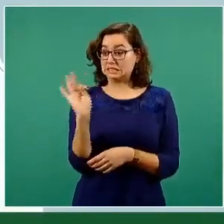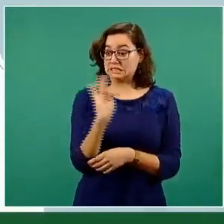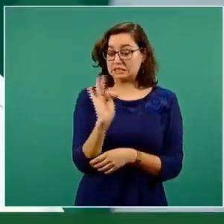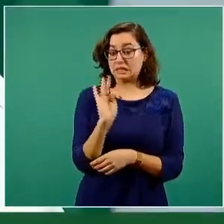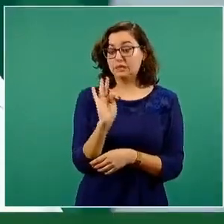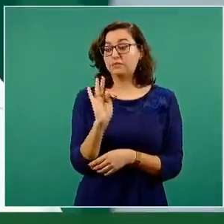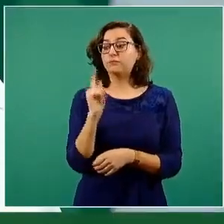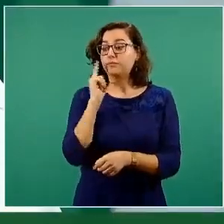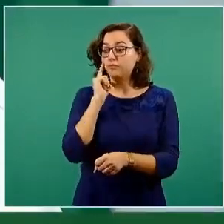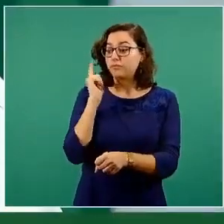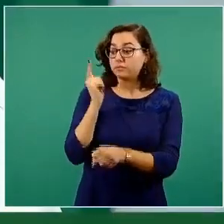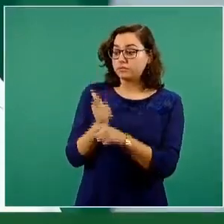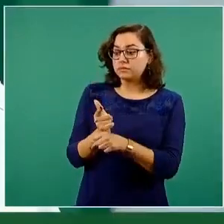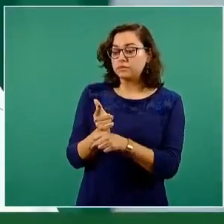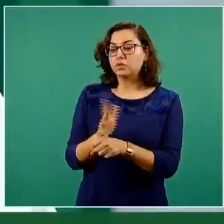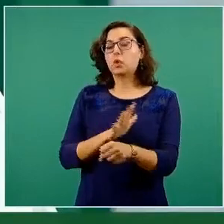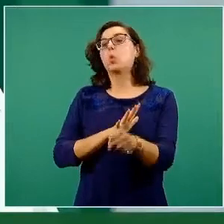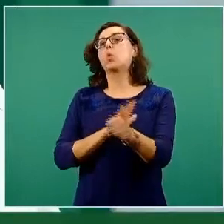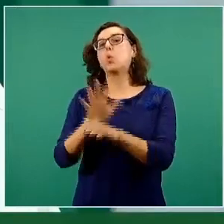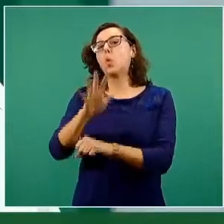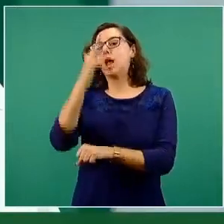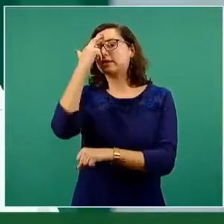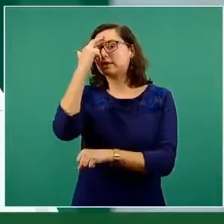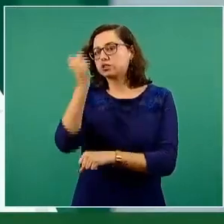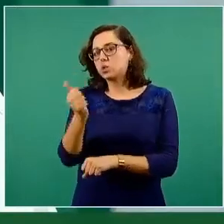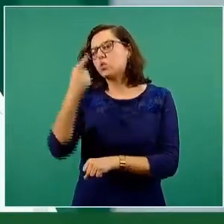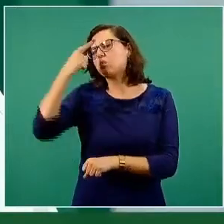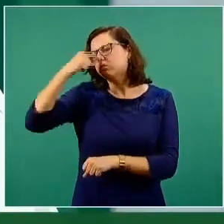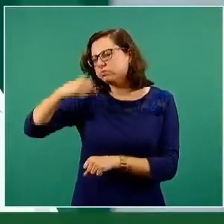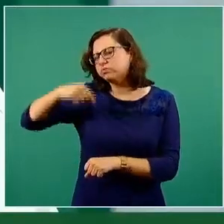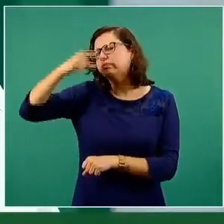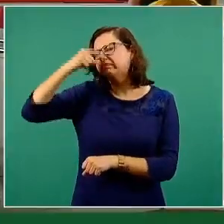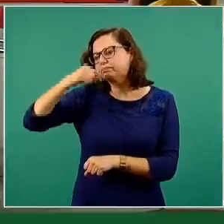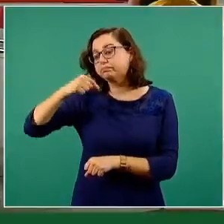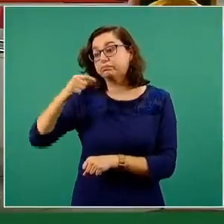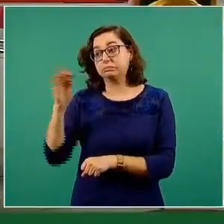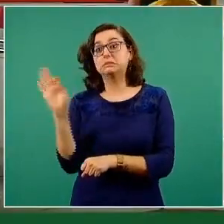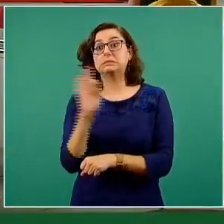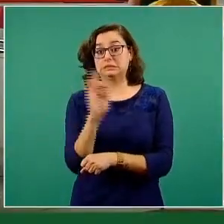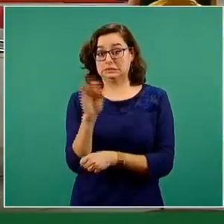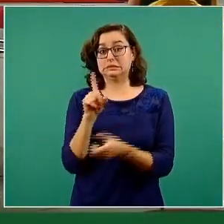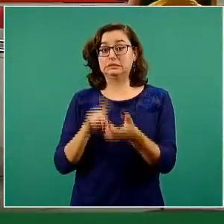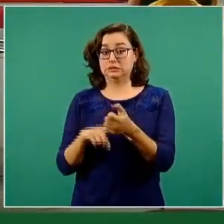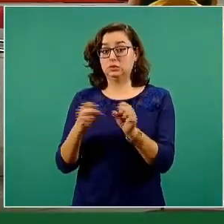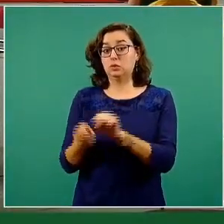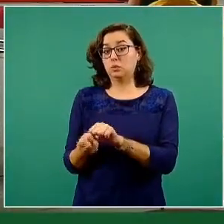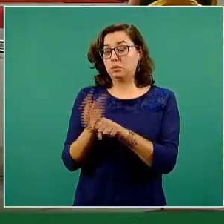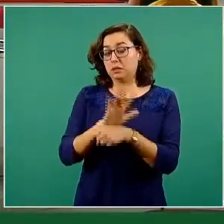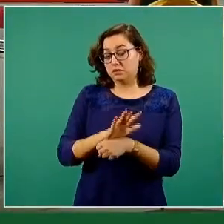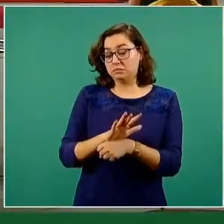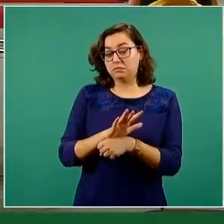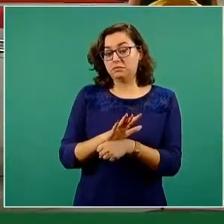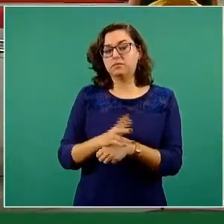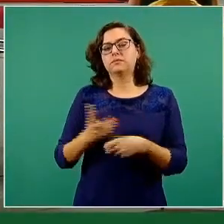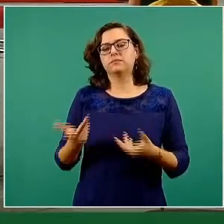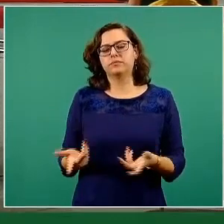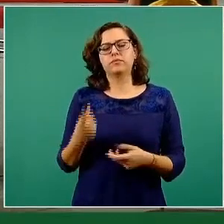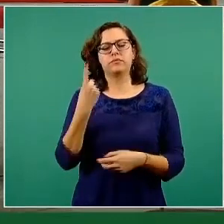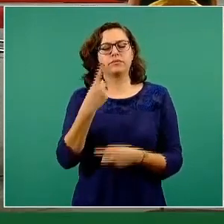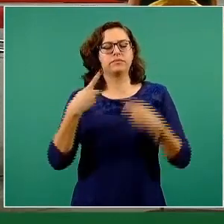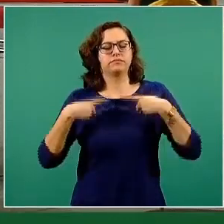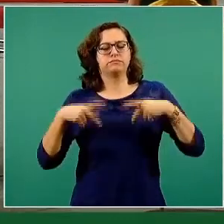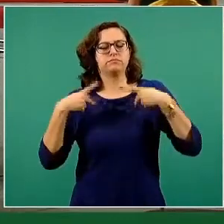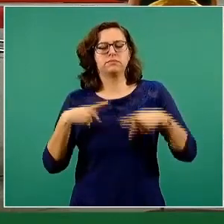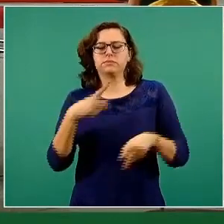específico, incluyendo el diagnóstico que pudiera ser de COVID-19. Debe estar una